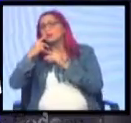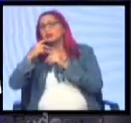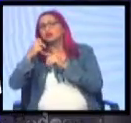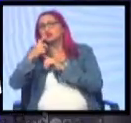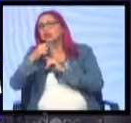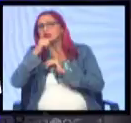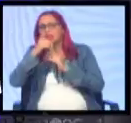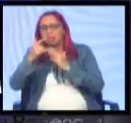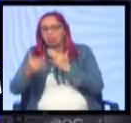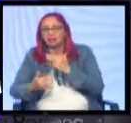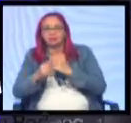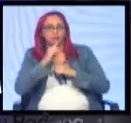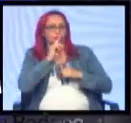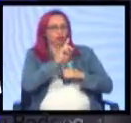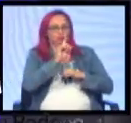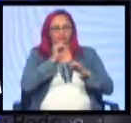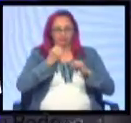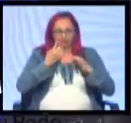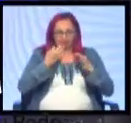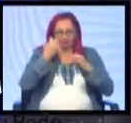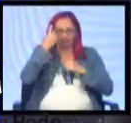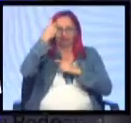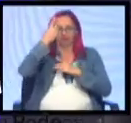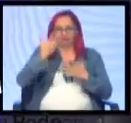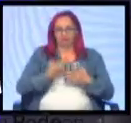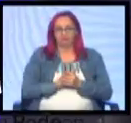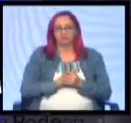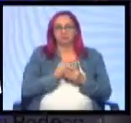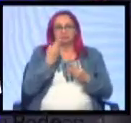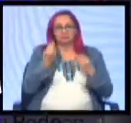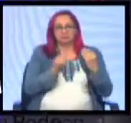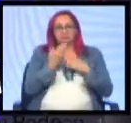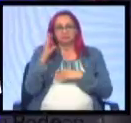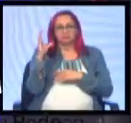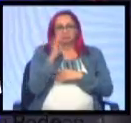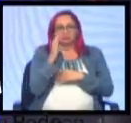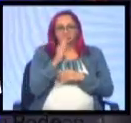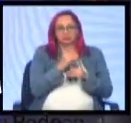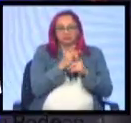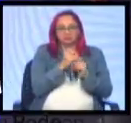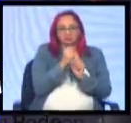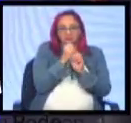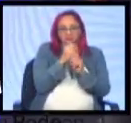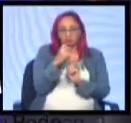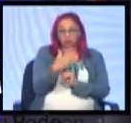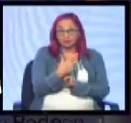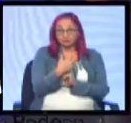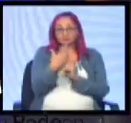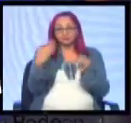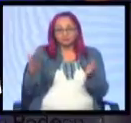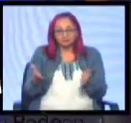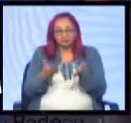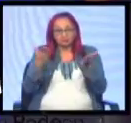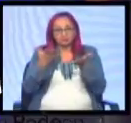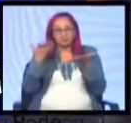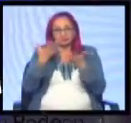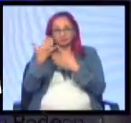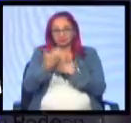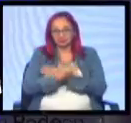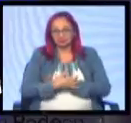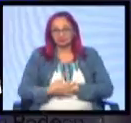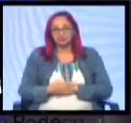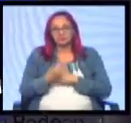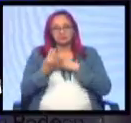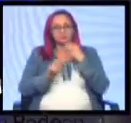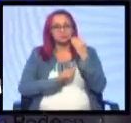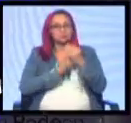esto, no, tratemos de entender qué es lo que busca la Junta de Protección Social impulsando este proyecto, qué